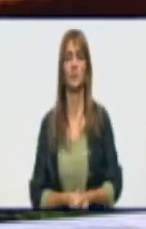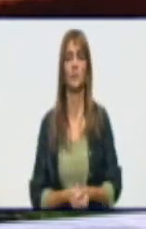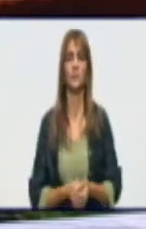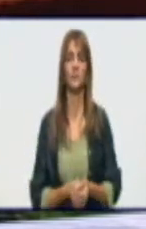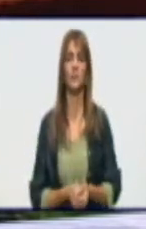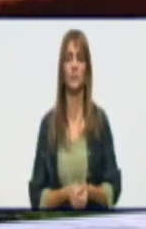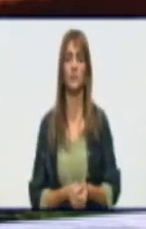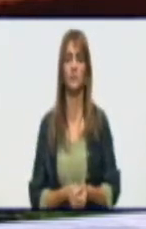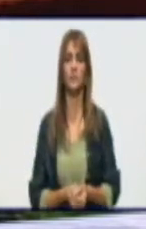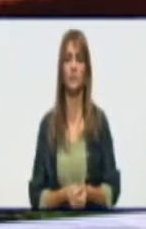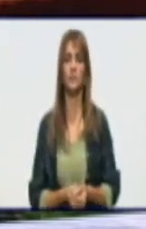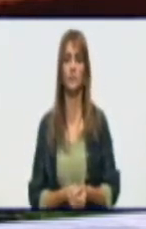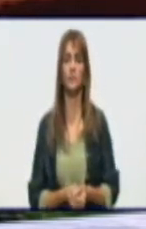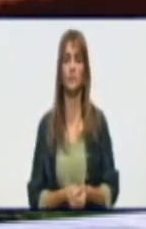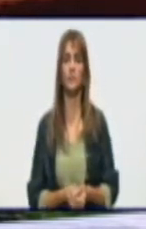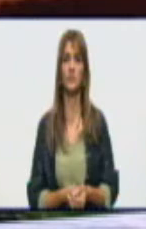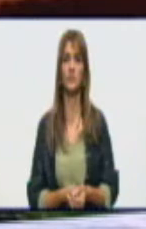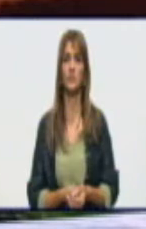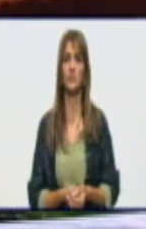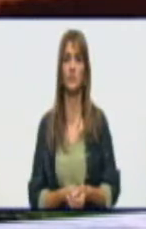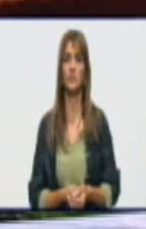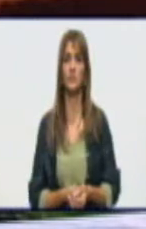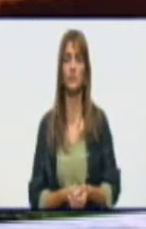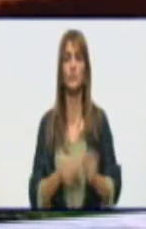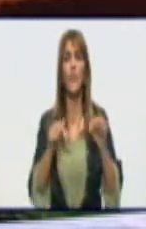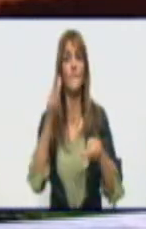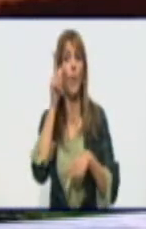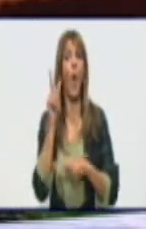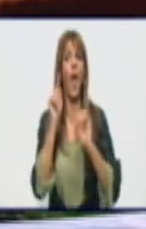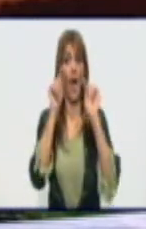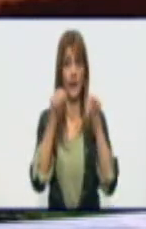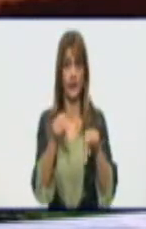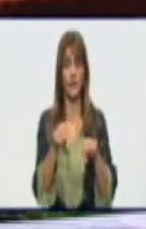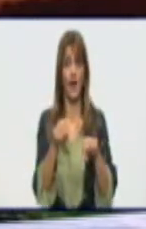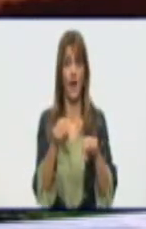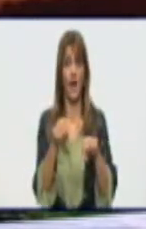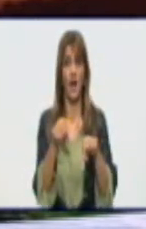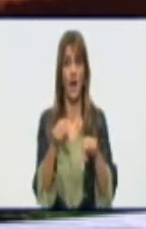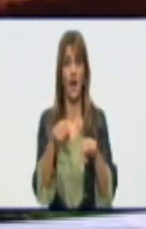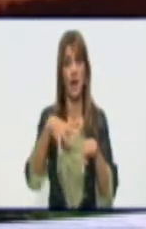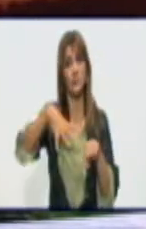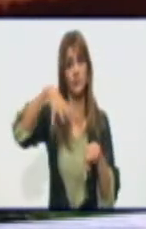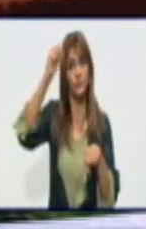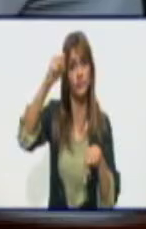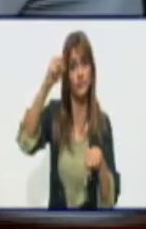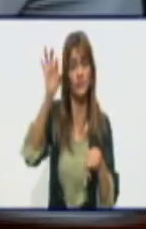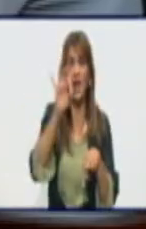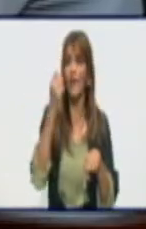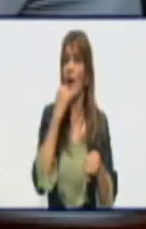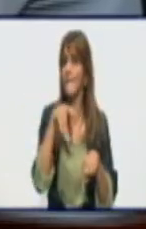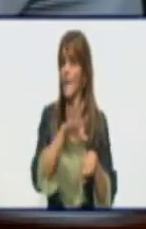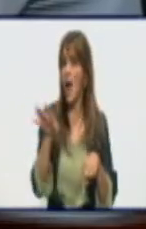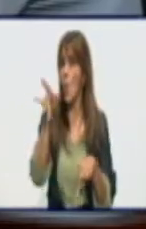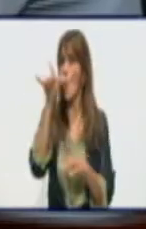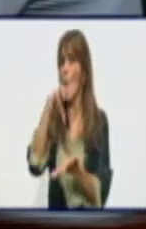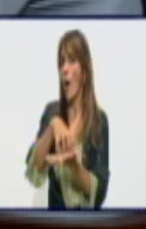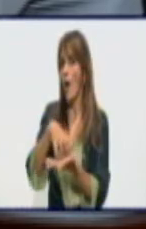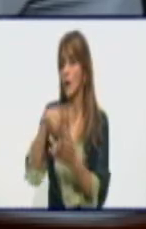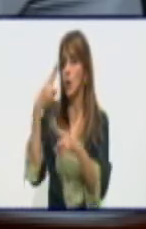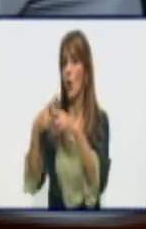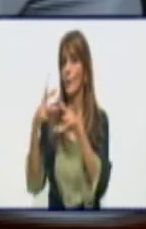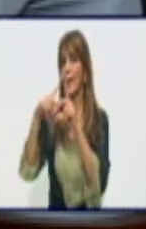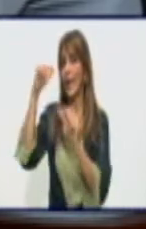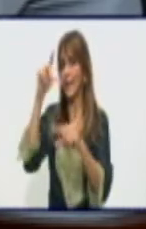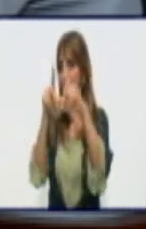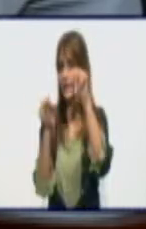Solís, en el ramal de Boca Arriba, ¿afecta solo a los consumidores de allí, de la comunidad de La Estrella? Solo de la comunidad de La Estrella.